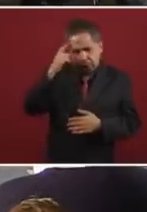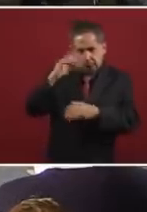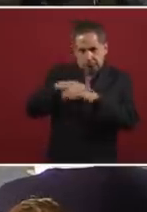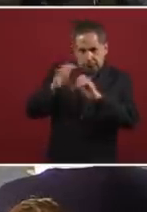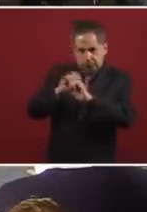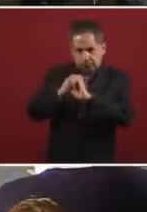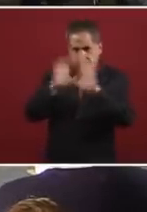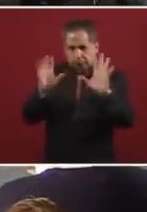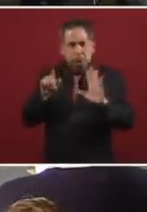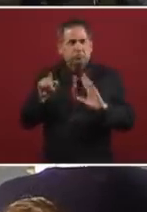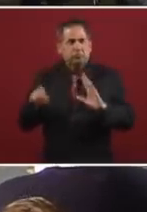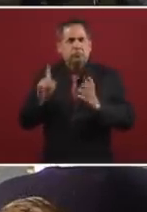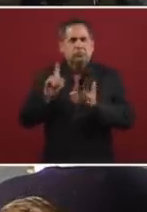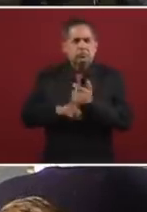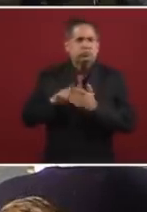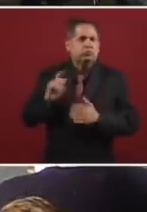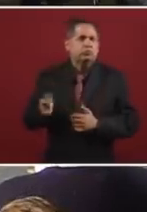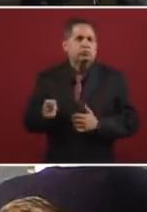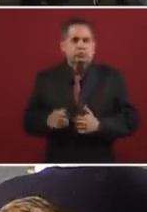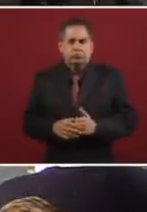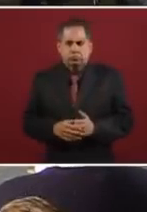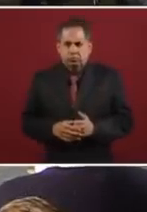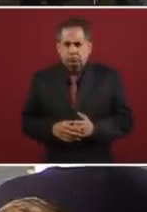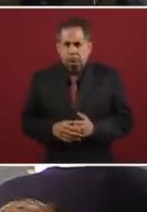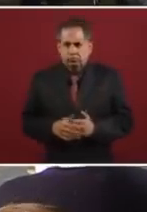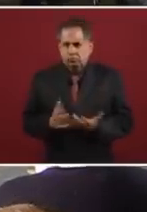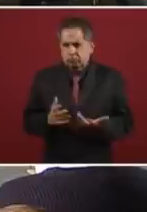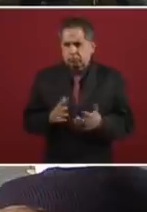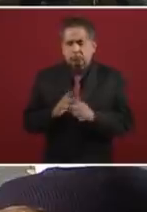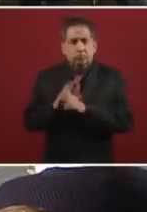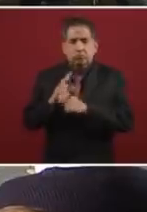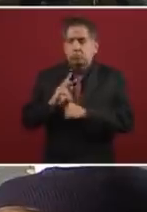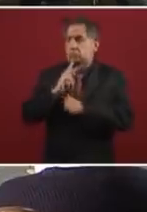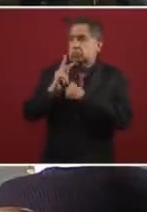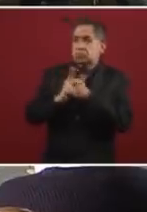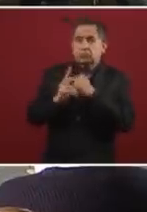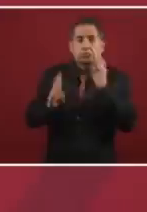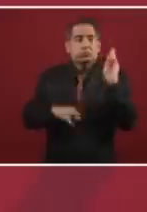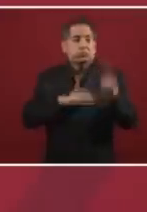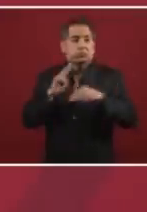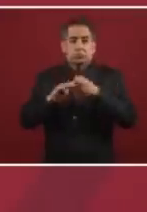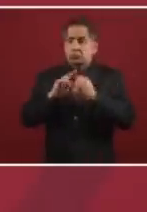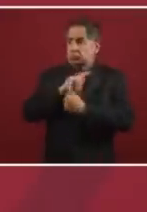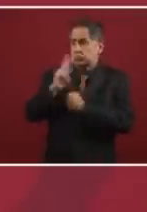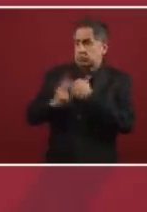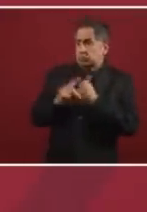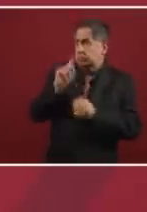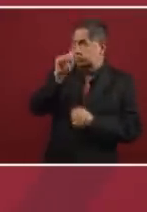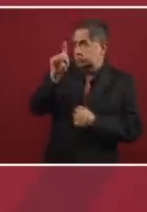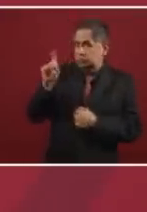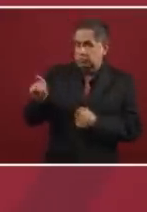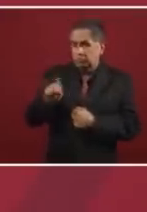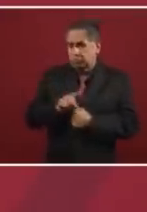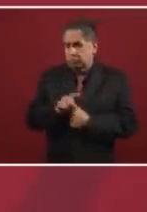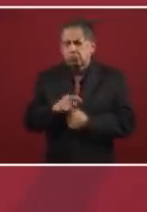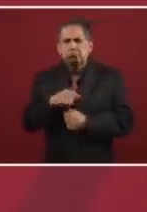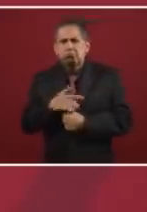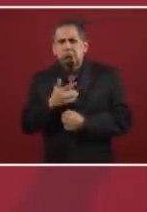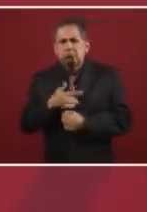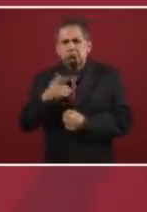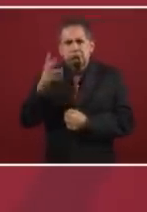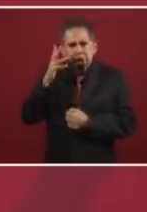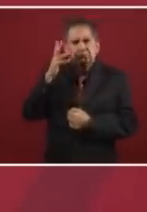de qué países en el mundo tienen futuro